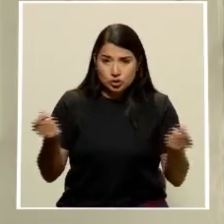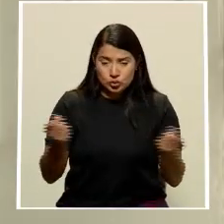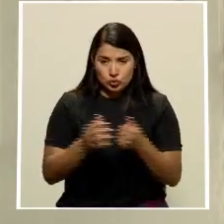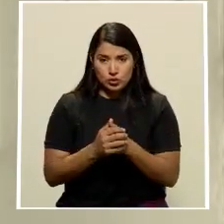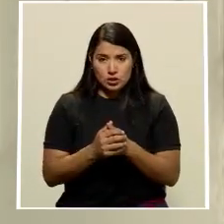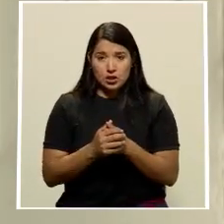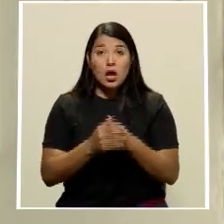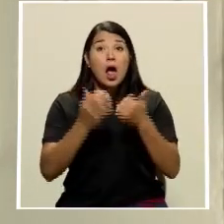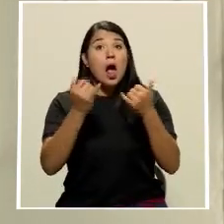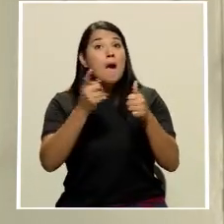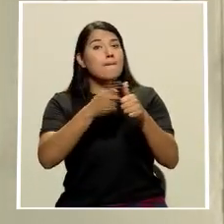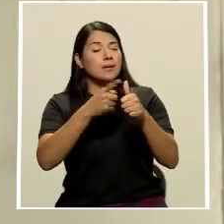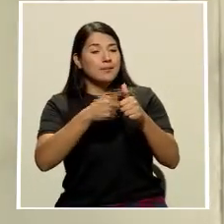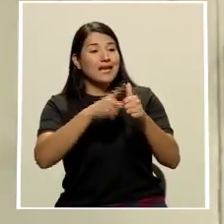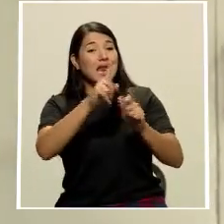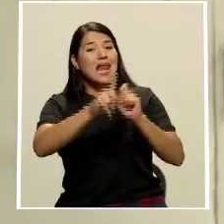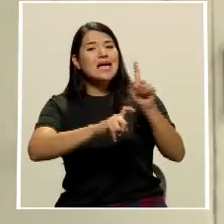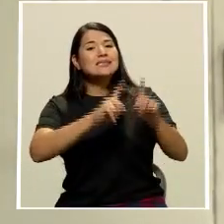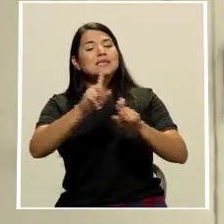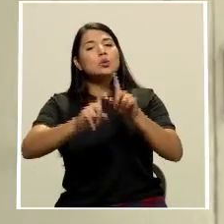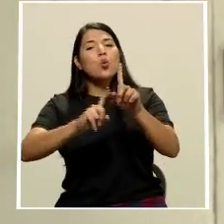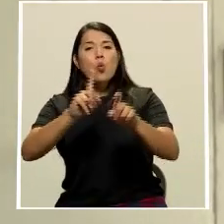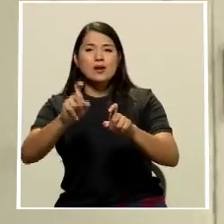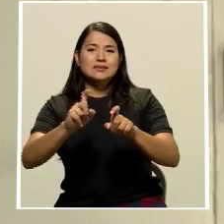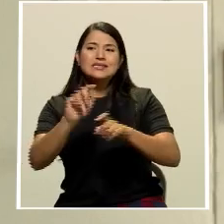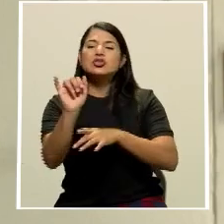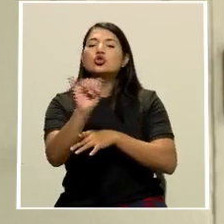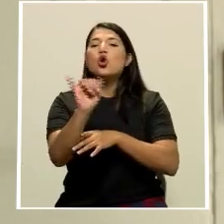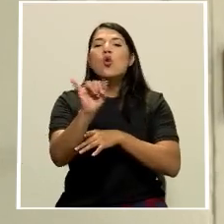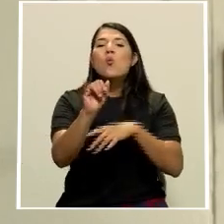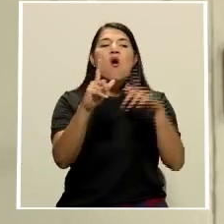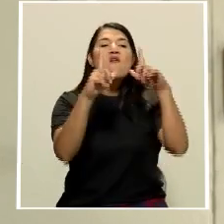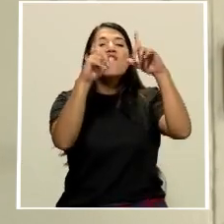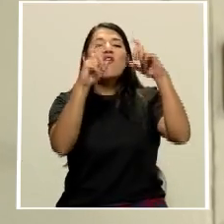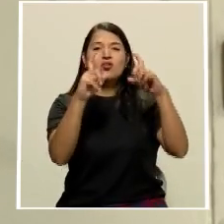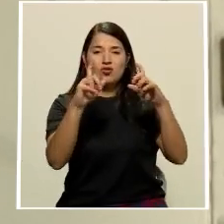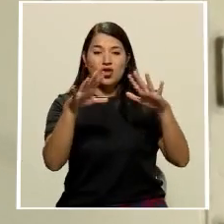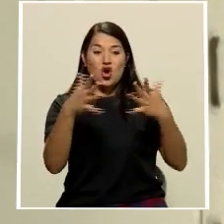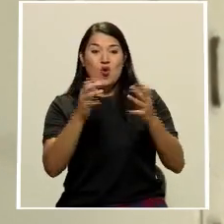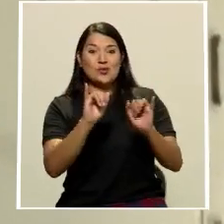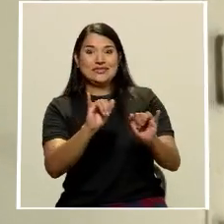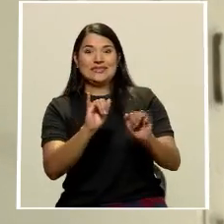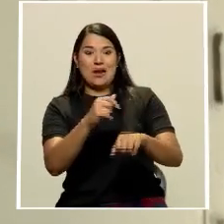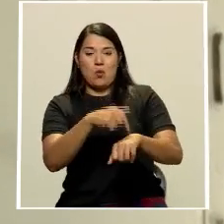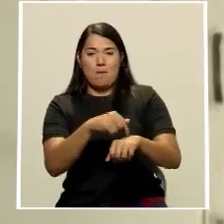por supuesto son una fotografía del momento y así como en este